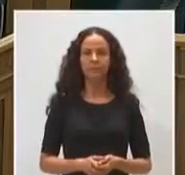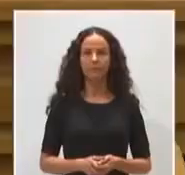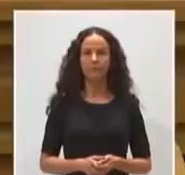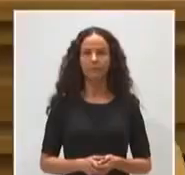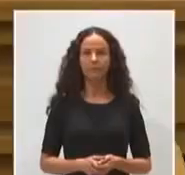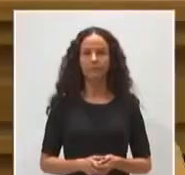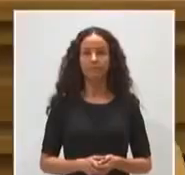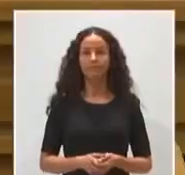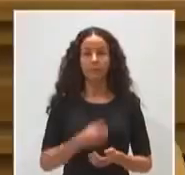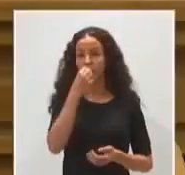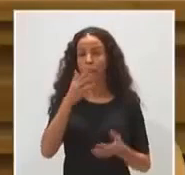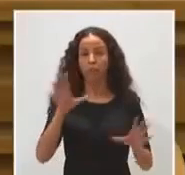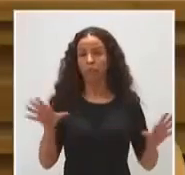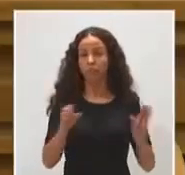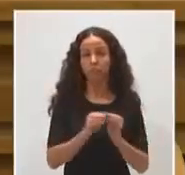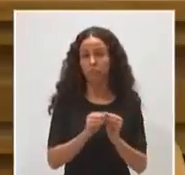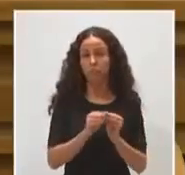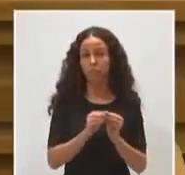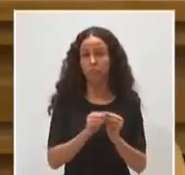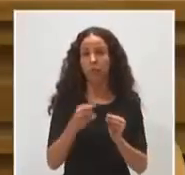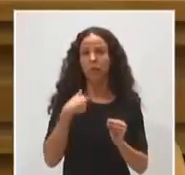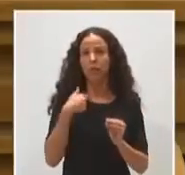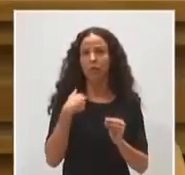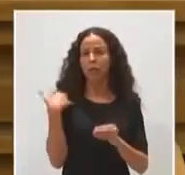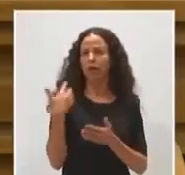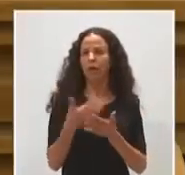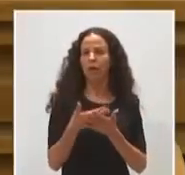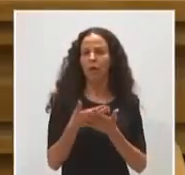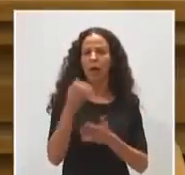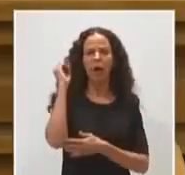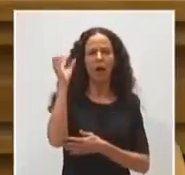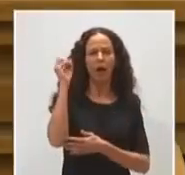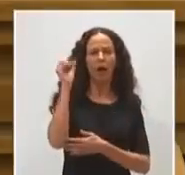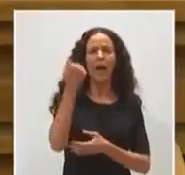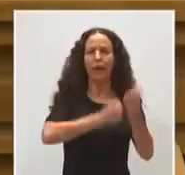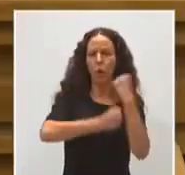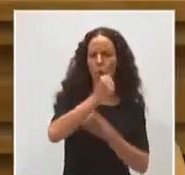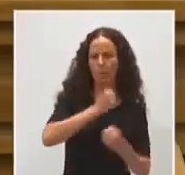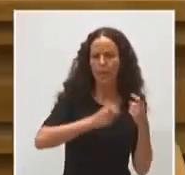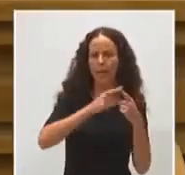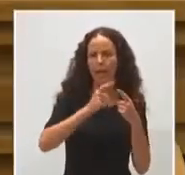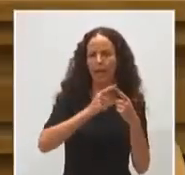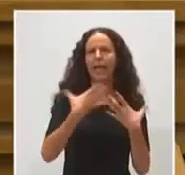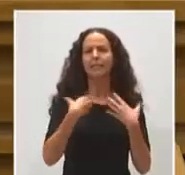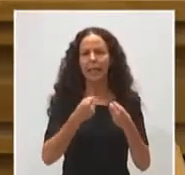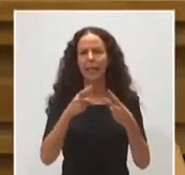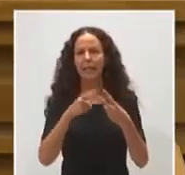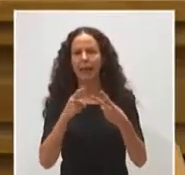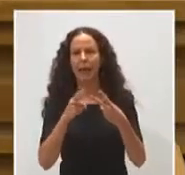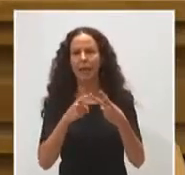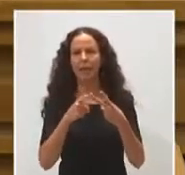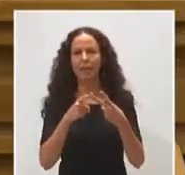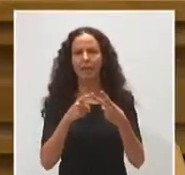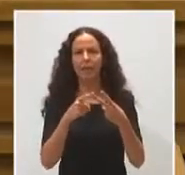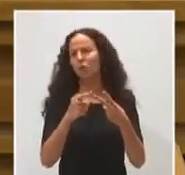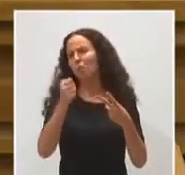bueno en definitiva les estaba hablando de economía hemos estado hablando de sanidad por el orden que creo